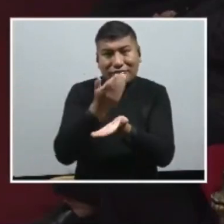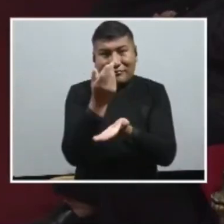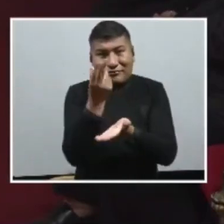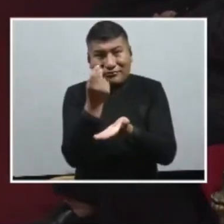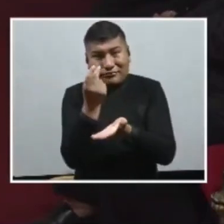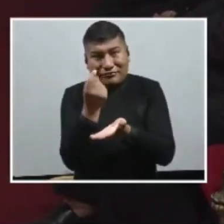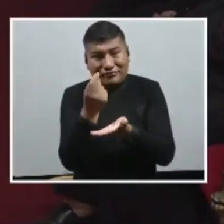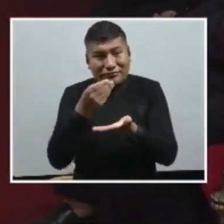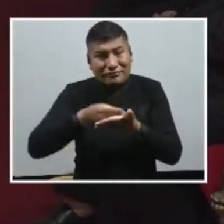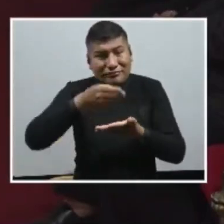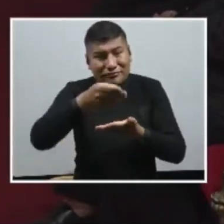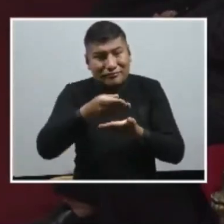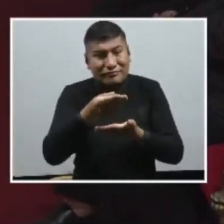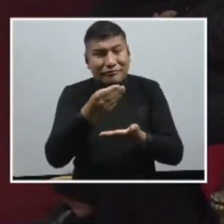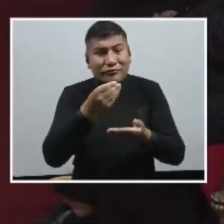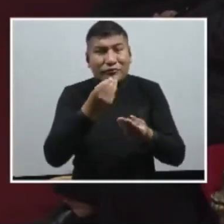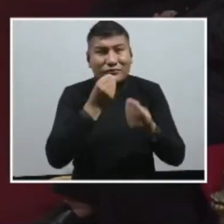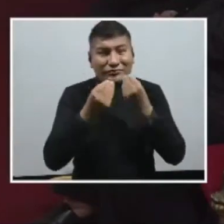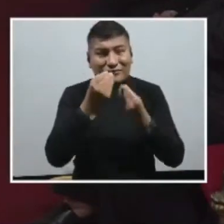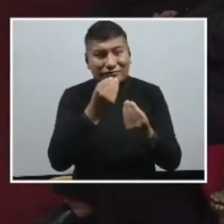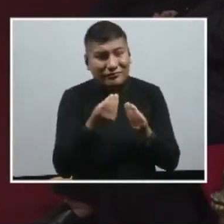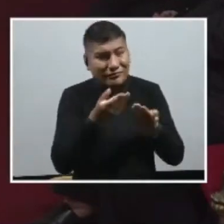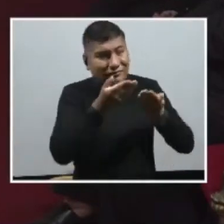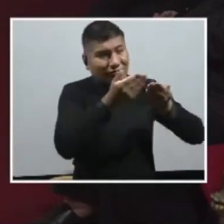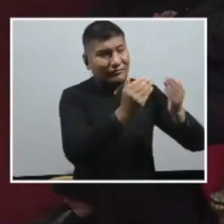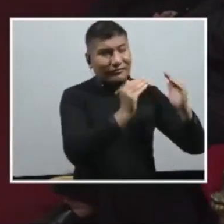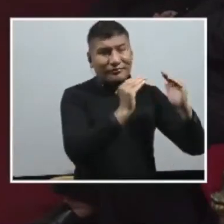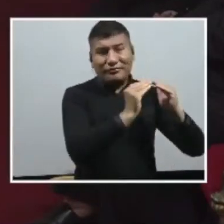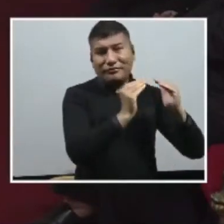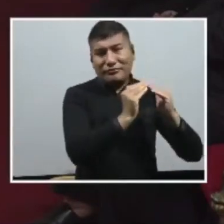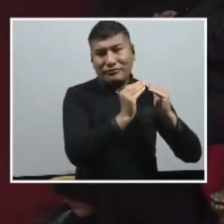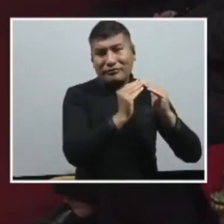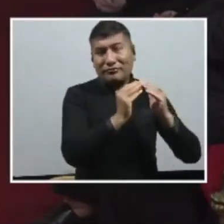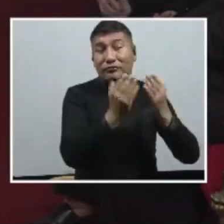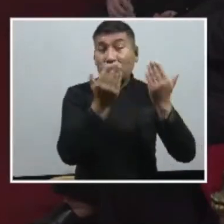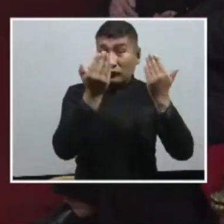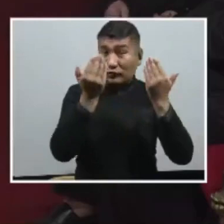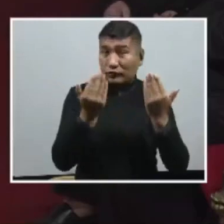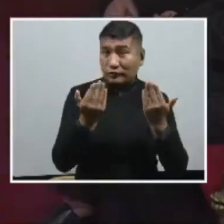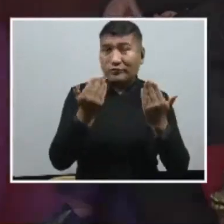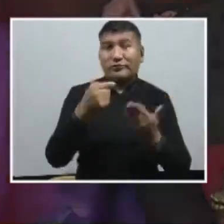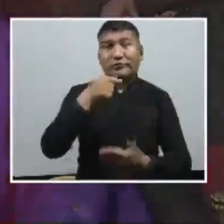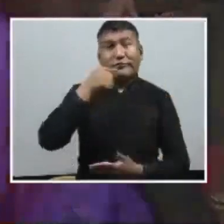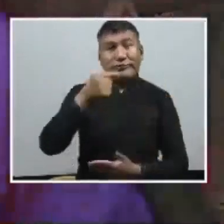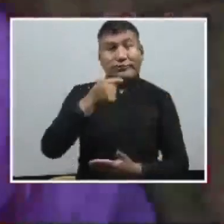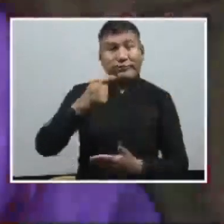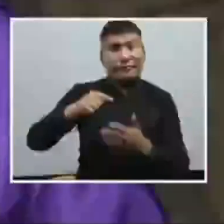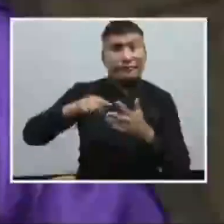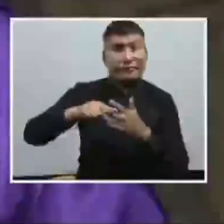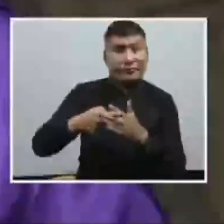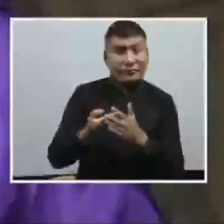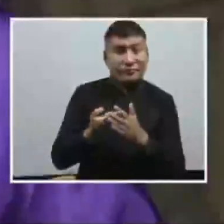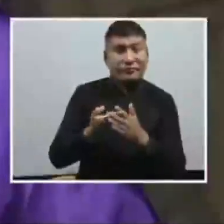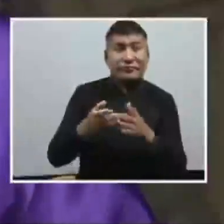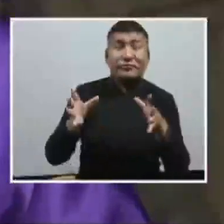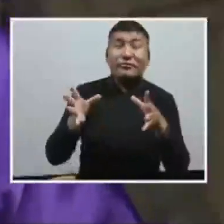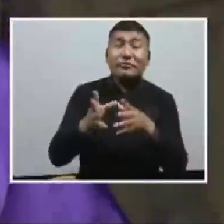alimento sobre todo, ¿no? Bien, pero hoy, les decía al inicio de la